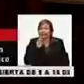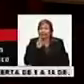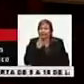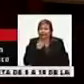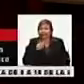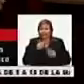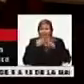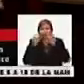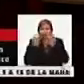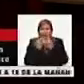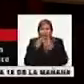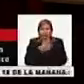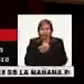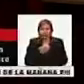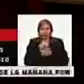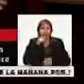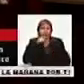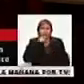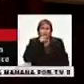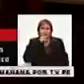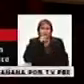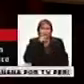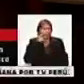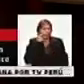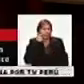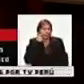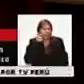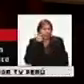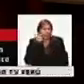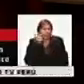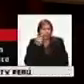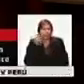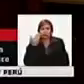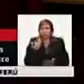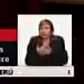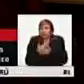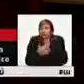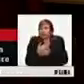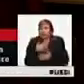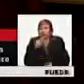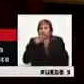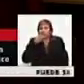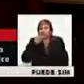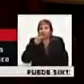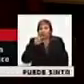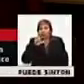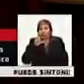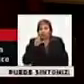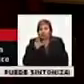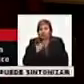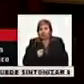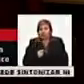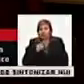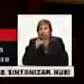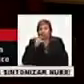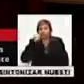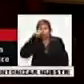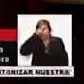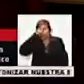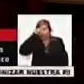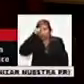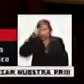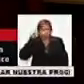grupo y con una compañera que de repente algunos no lo conocen de las nuevas generaciones, Hilda Urizar, el maestro los domingos